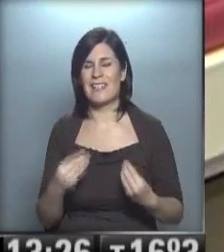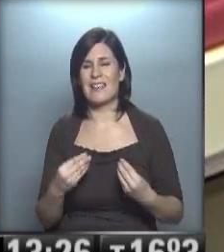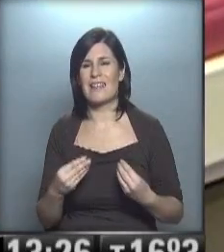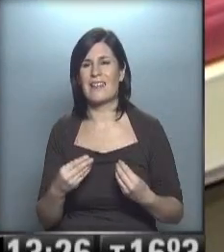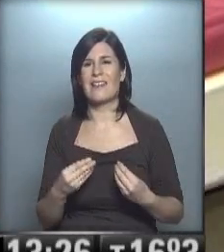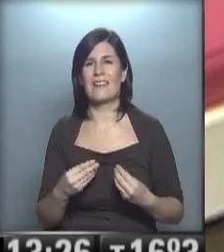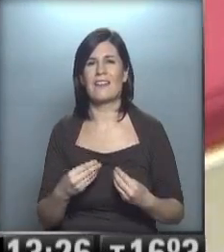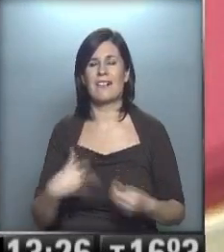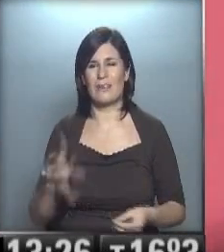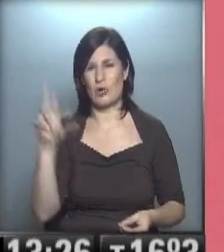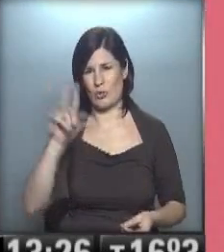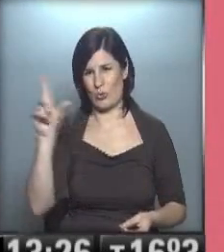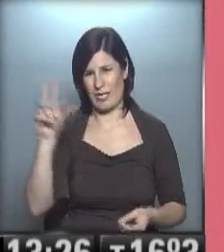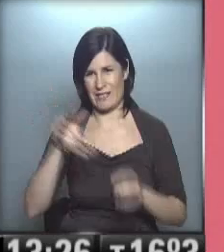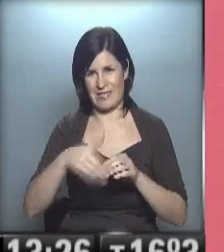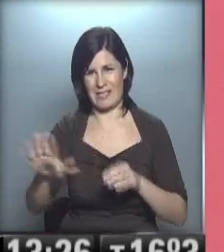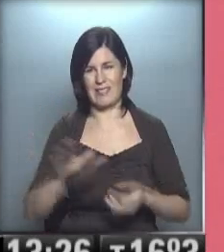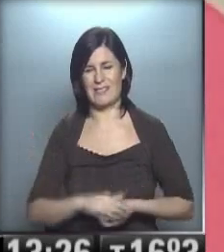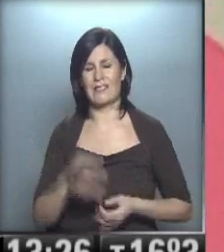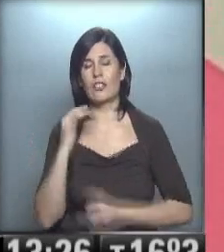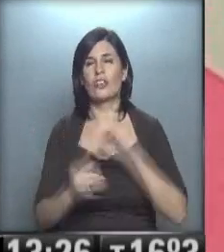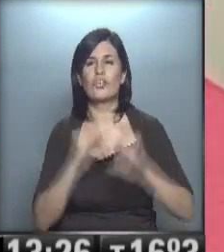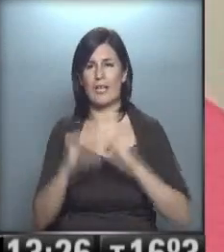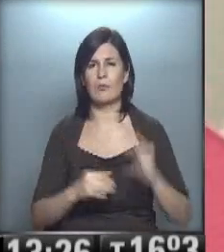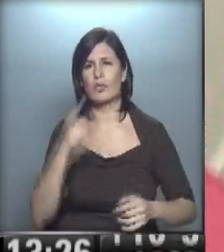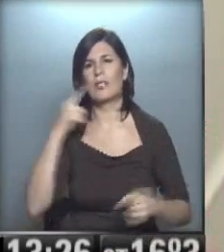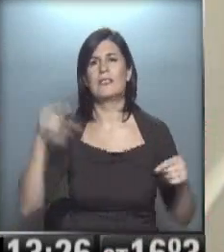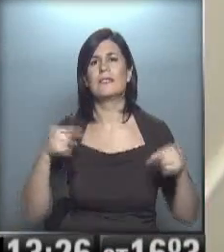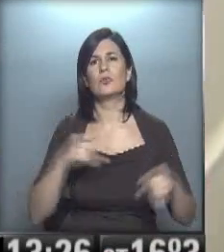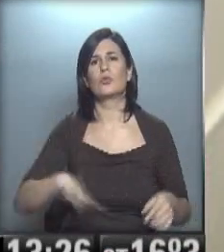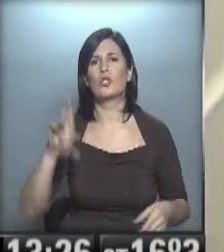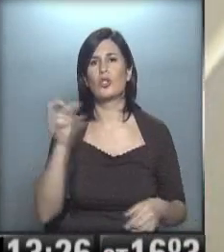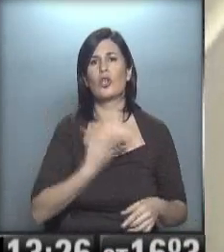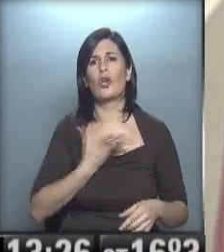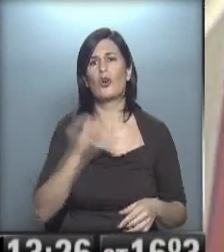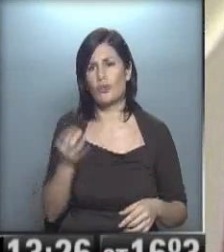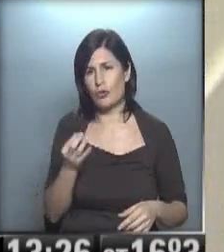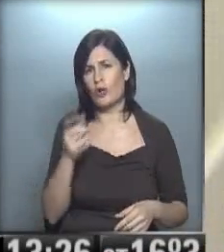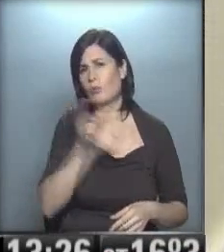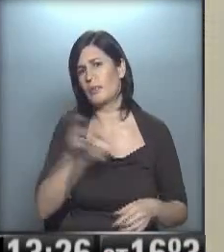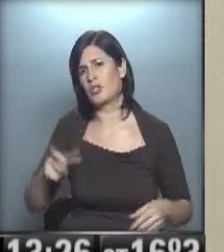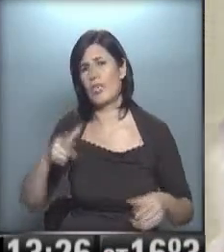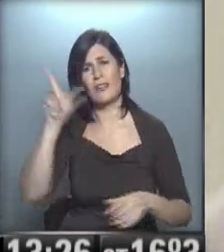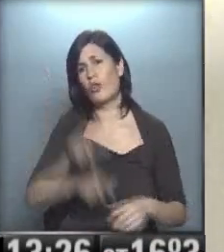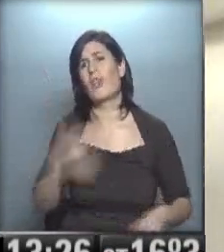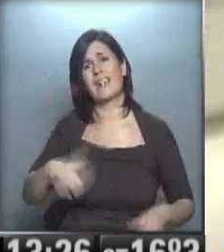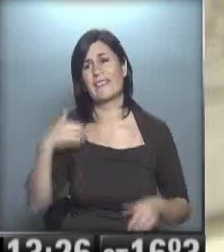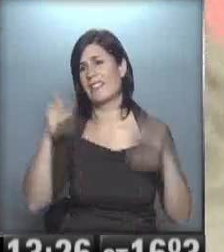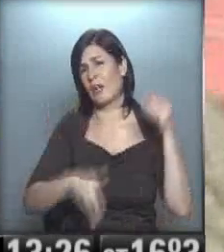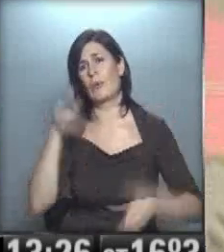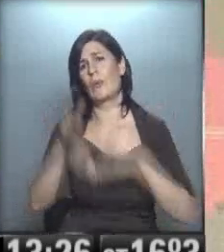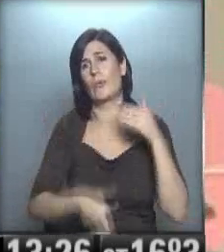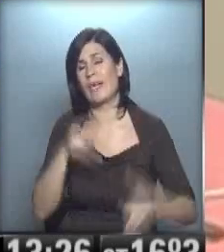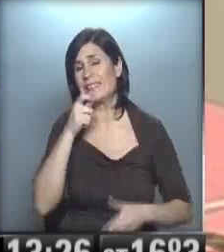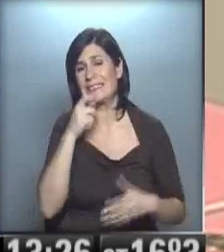emisión de positrones el próximo lunes vamos a destacar que en el instituto roffo se atienden a pacientes de todo el país por lo tanto la